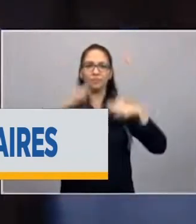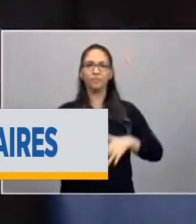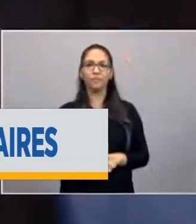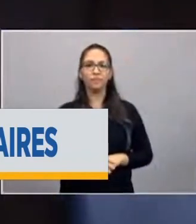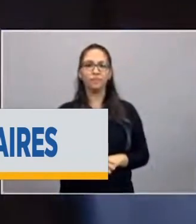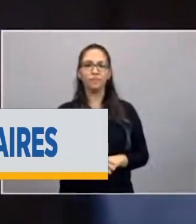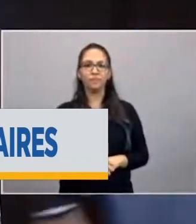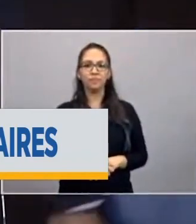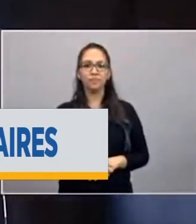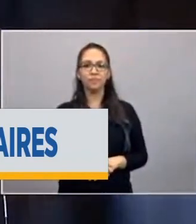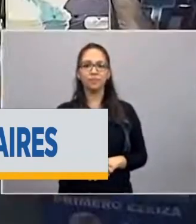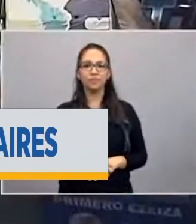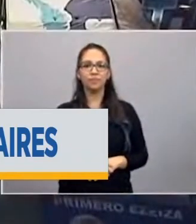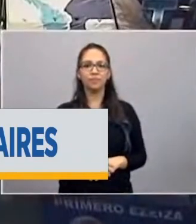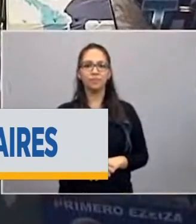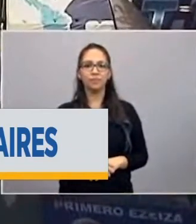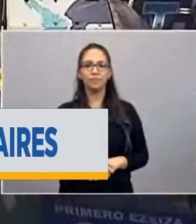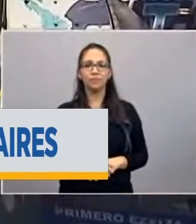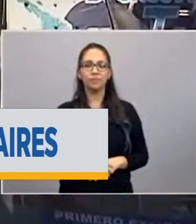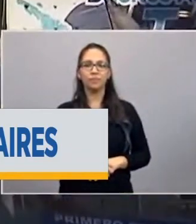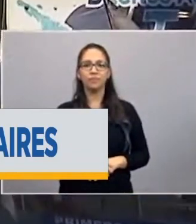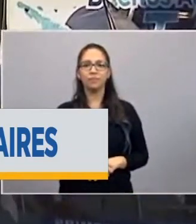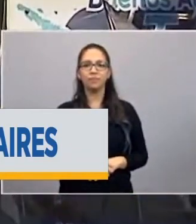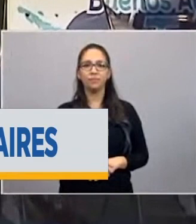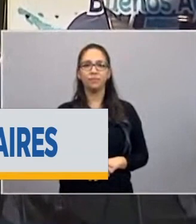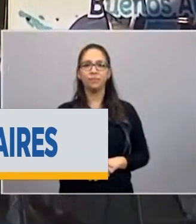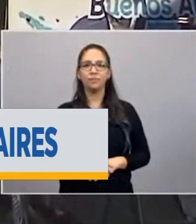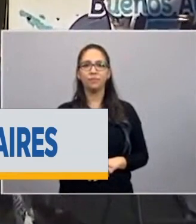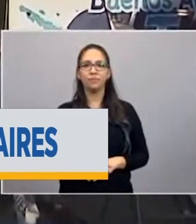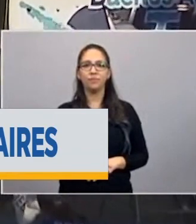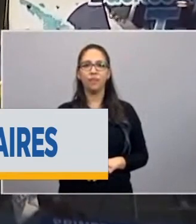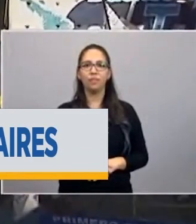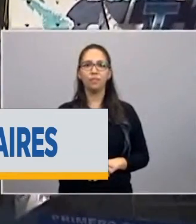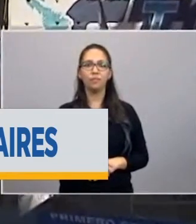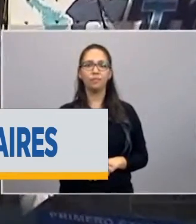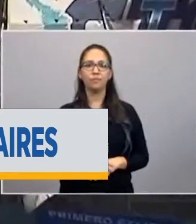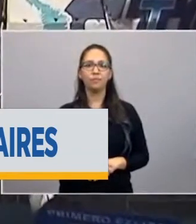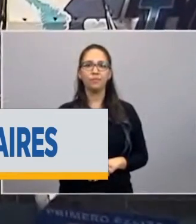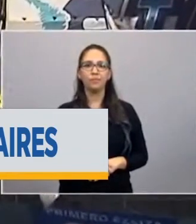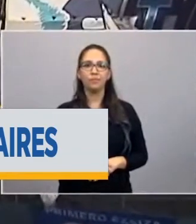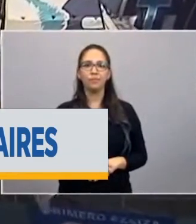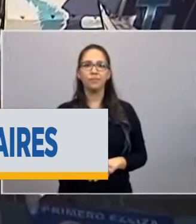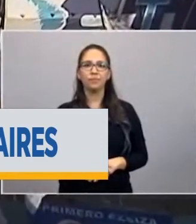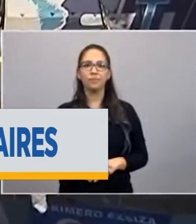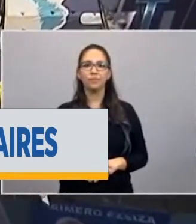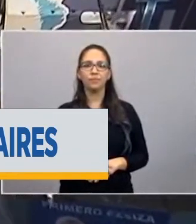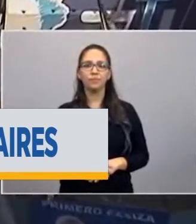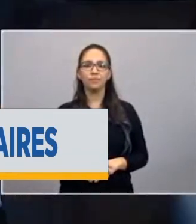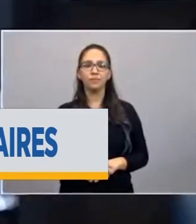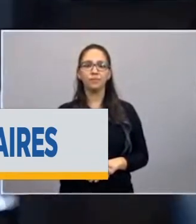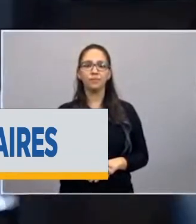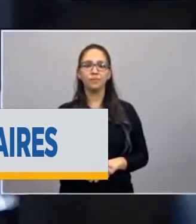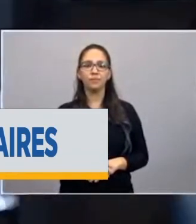mandato. Así también lo hizo la vicegobernadora Verónica Magario. Entre los presentes se destacaron desde